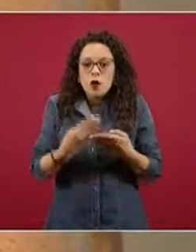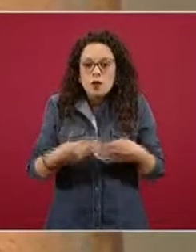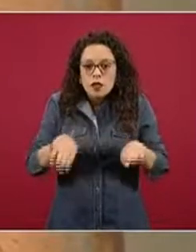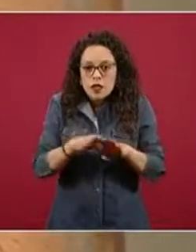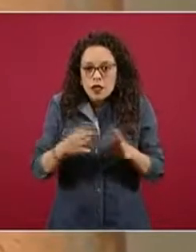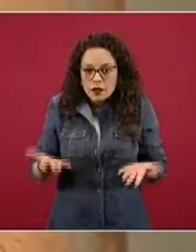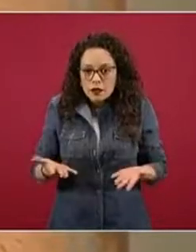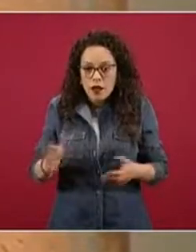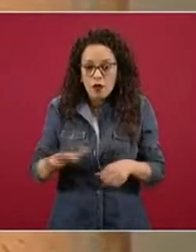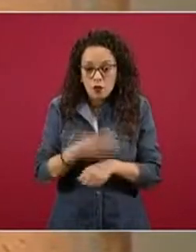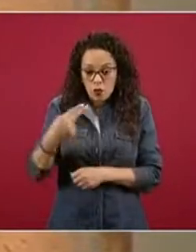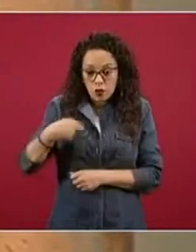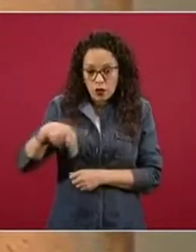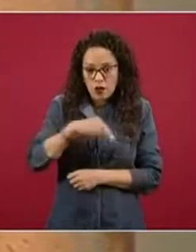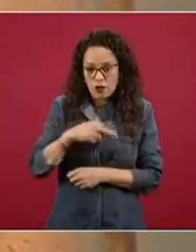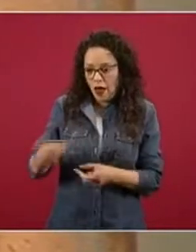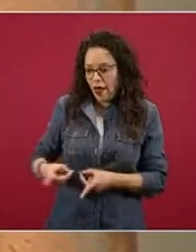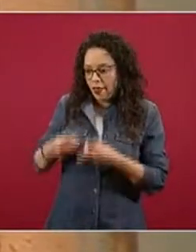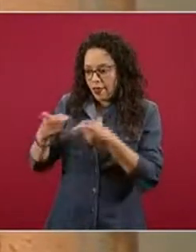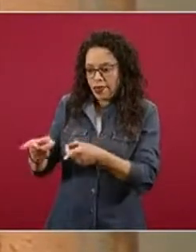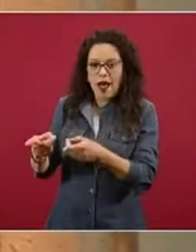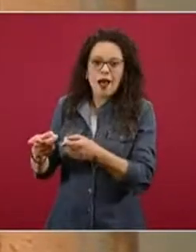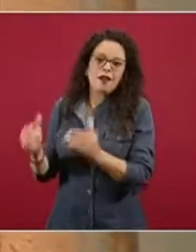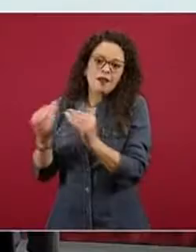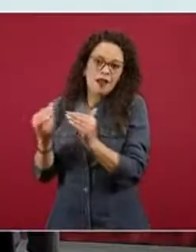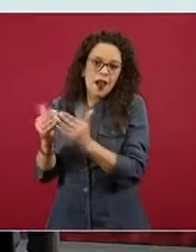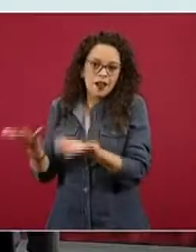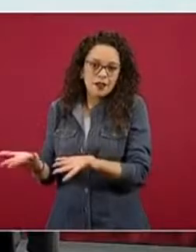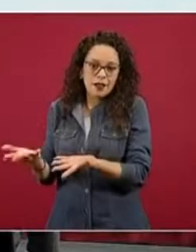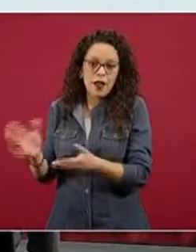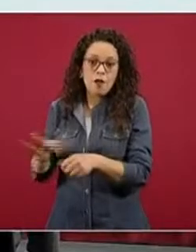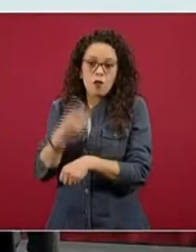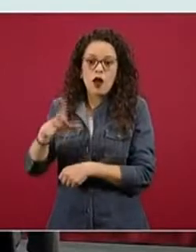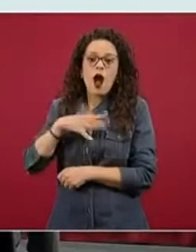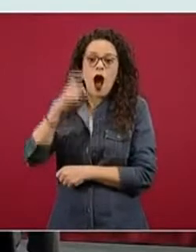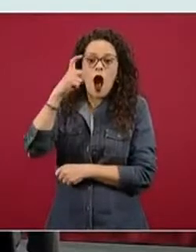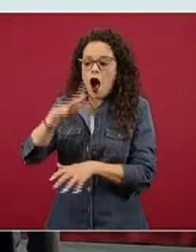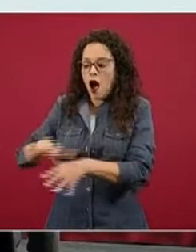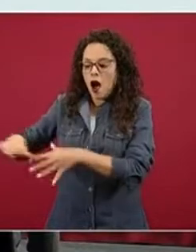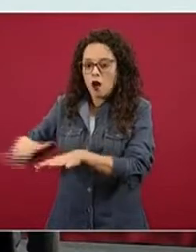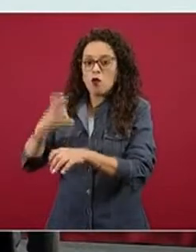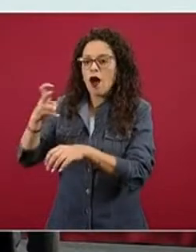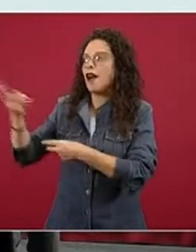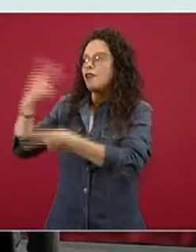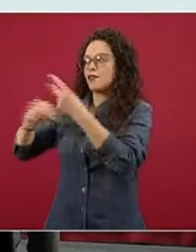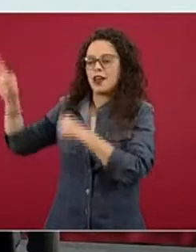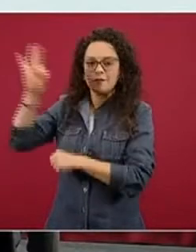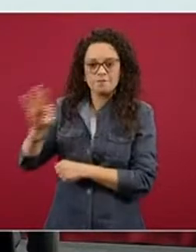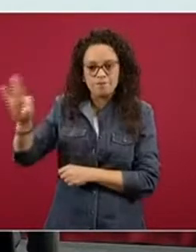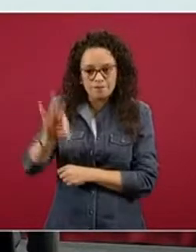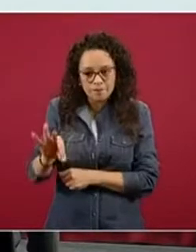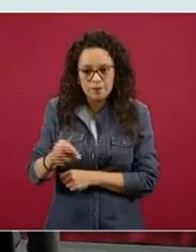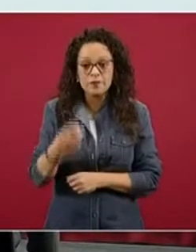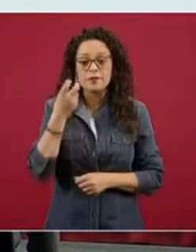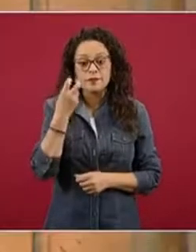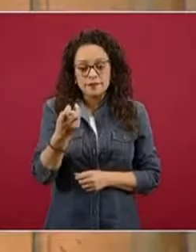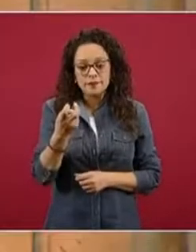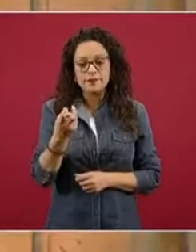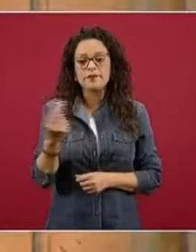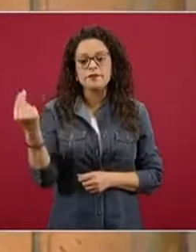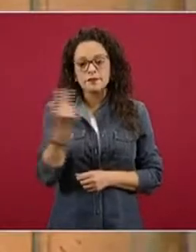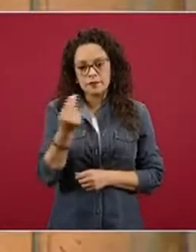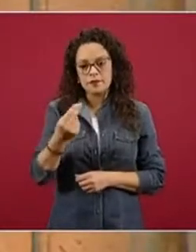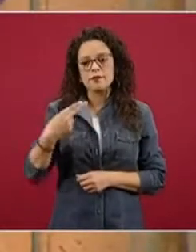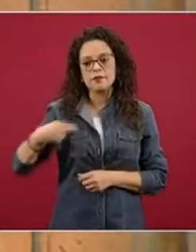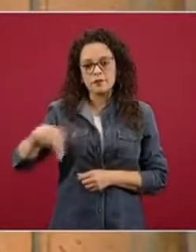le proporcionamos pues un hogar, ¿no? Entonces es importante que los conozcamos para que nosotros justo trabajemos en la